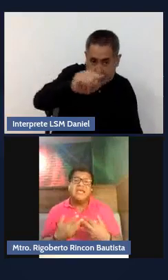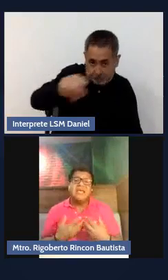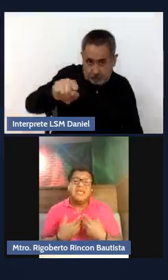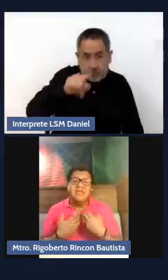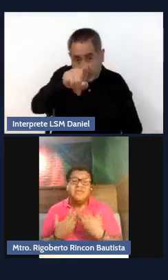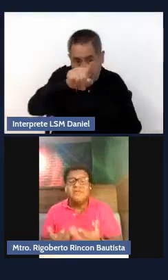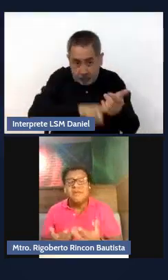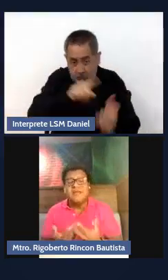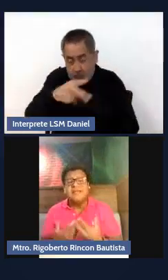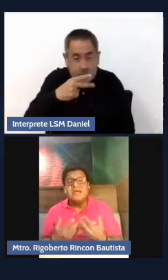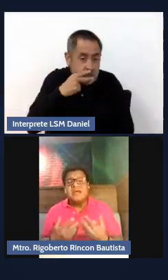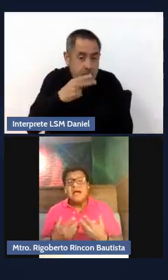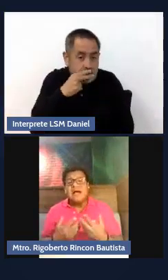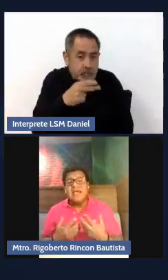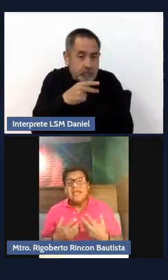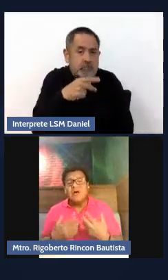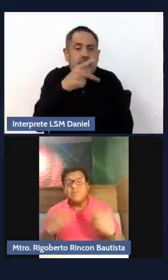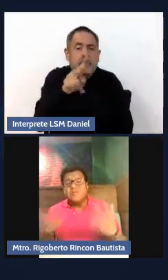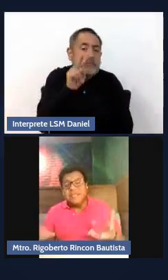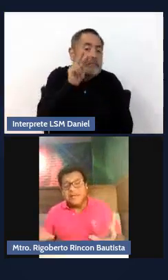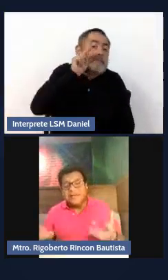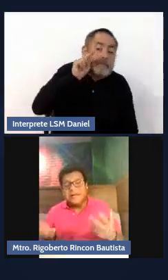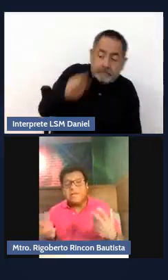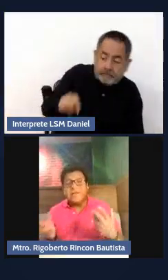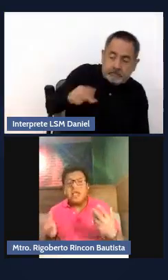fumas, observa